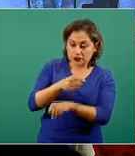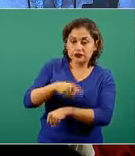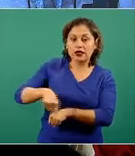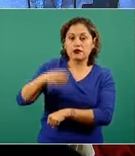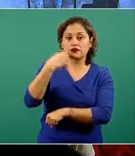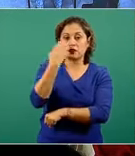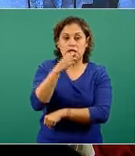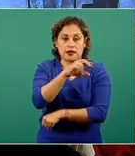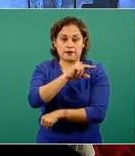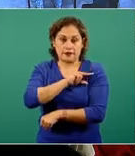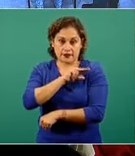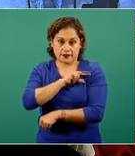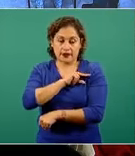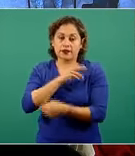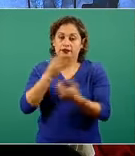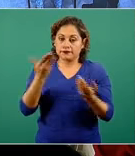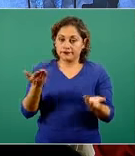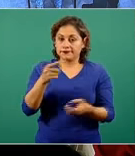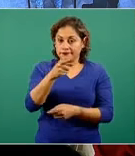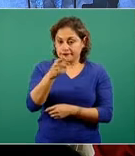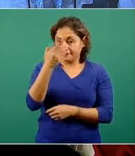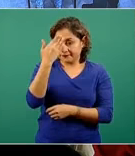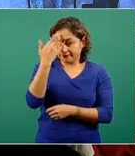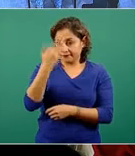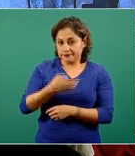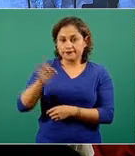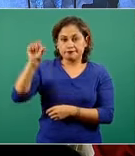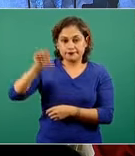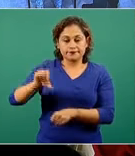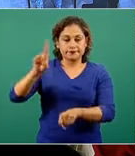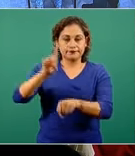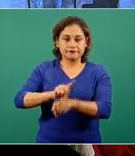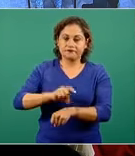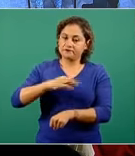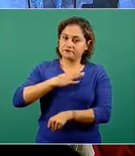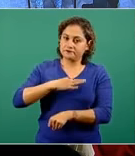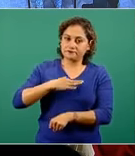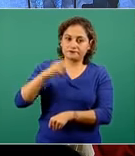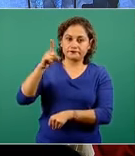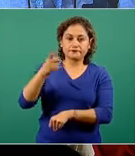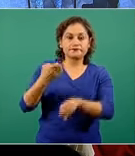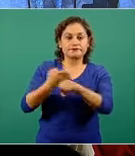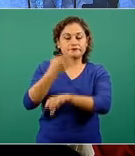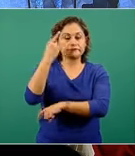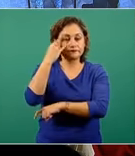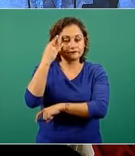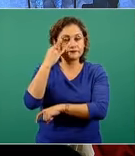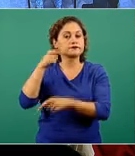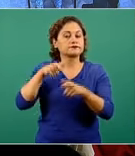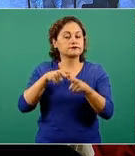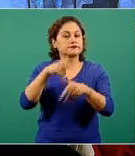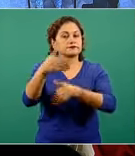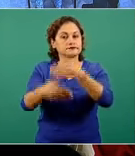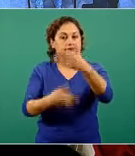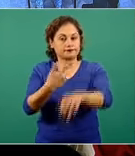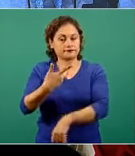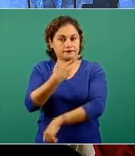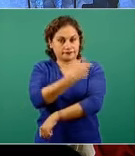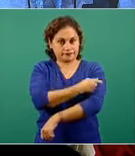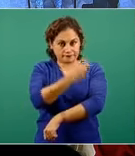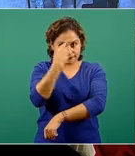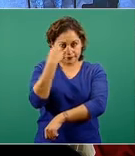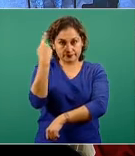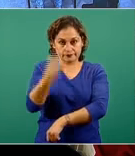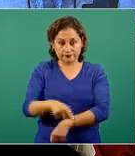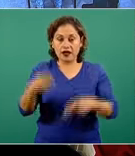Entonces hoy día fue un buen día para el estado de Campeche, en el sentido de que pudo seguir vacunando a su personal que está